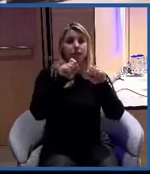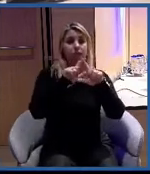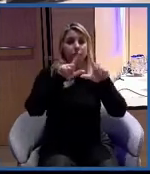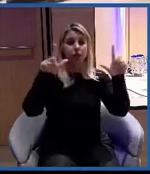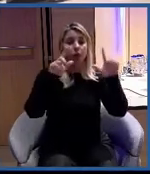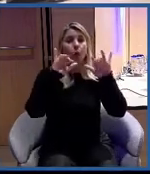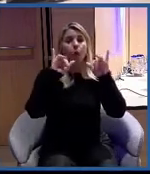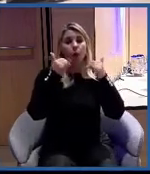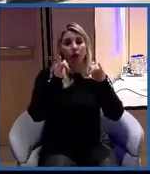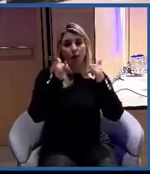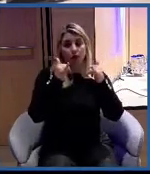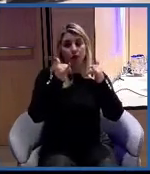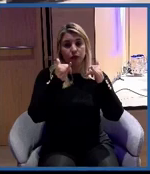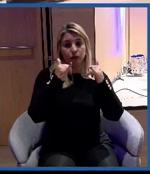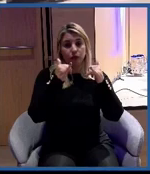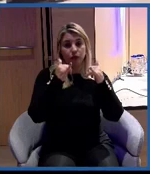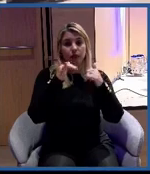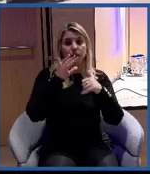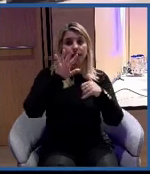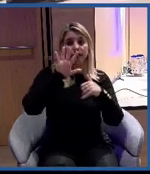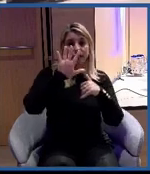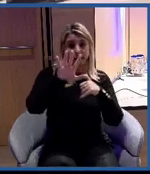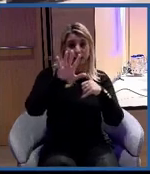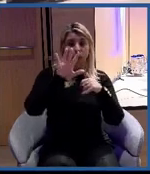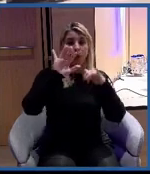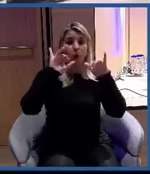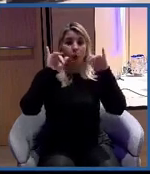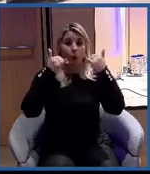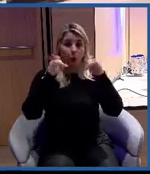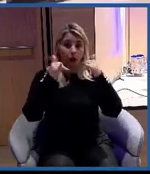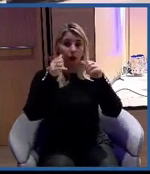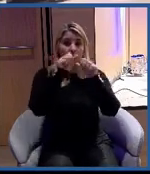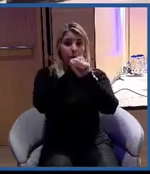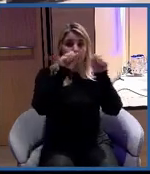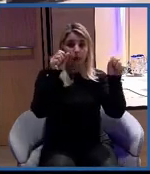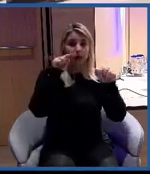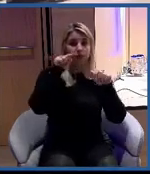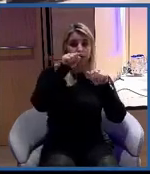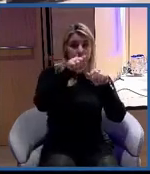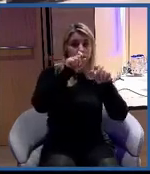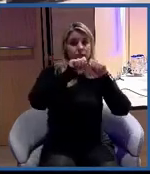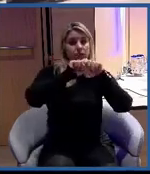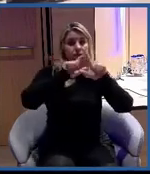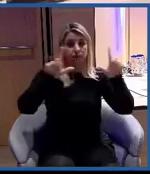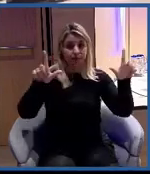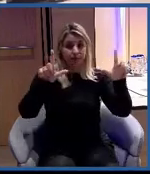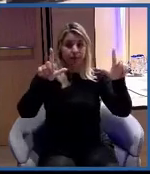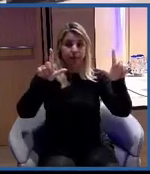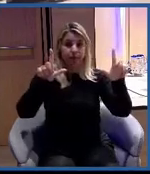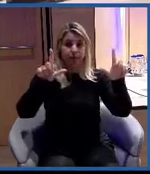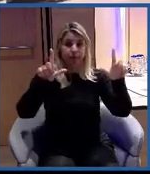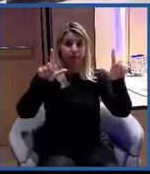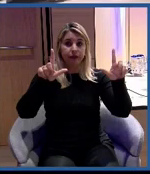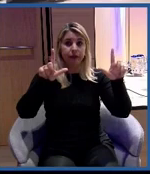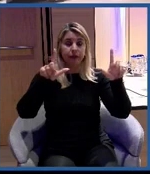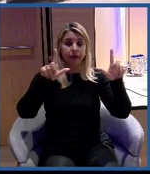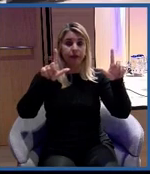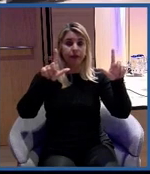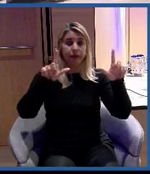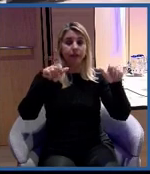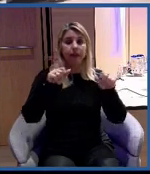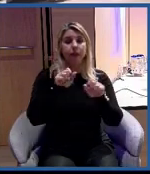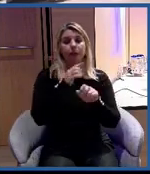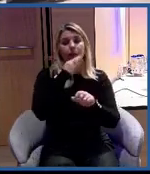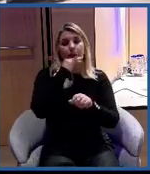de juegos hicimos cinco juegos pueden entrar no les voy a contar uno por uno porque me matan con el tiempo